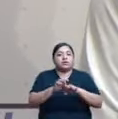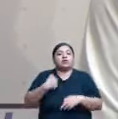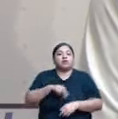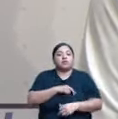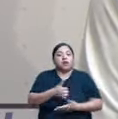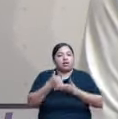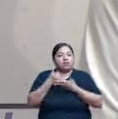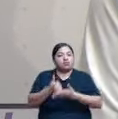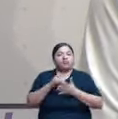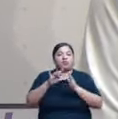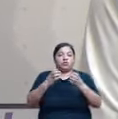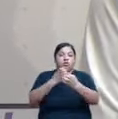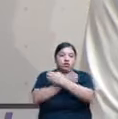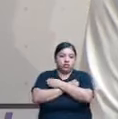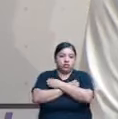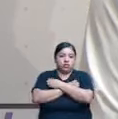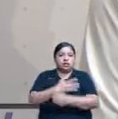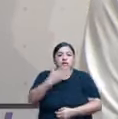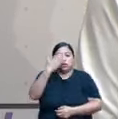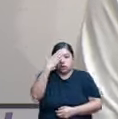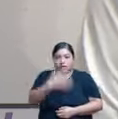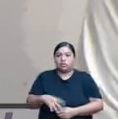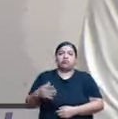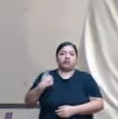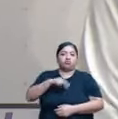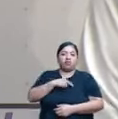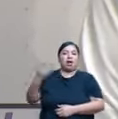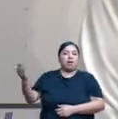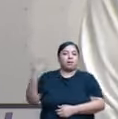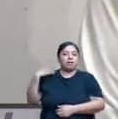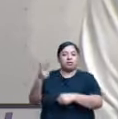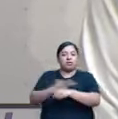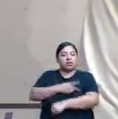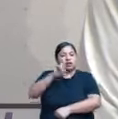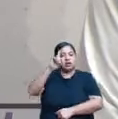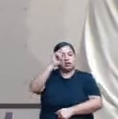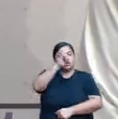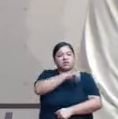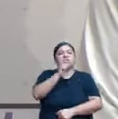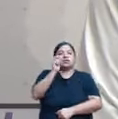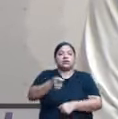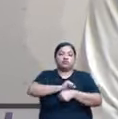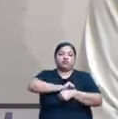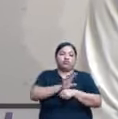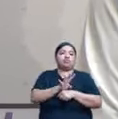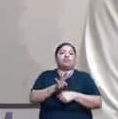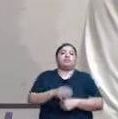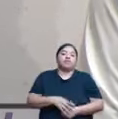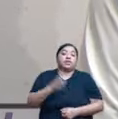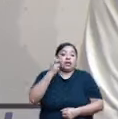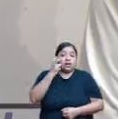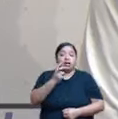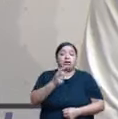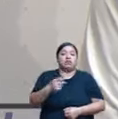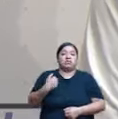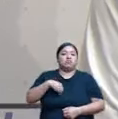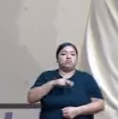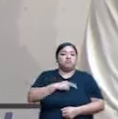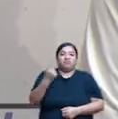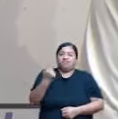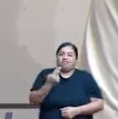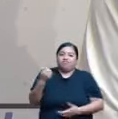Debemos de recordar que venimos saliendo de una situación muy difícil, refiriéndonos al tema del COVID-19, la cual nos obliga a